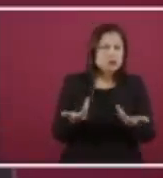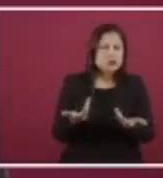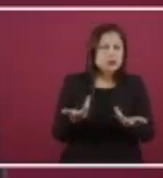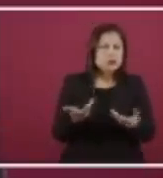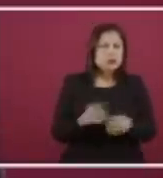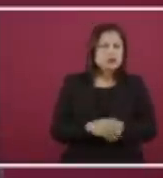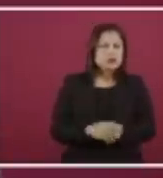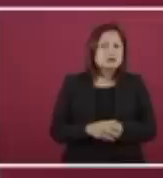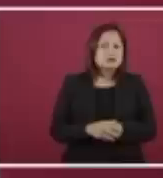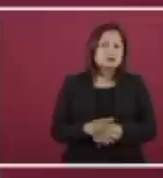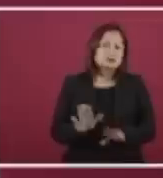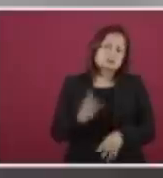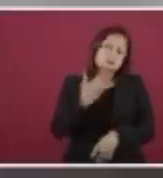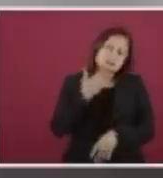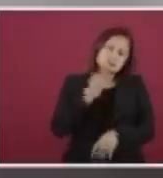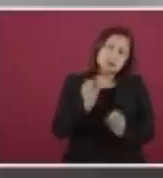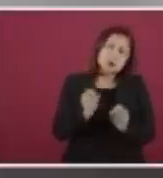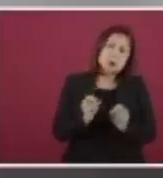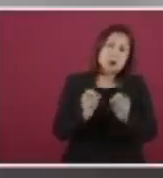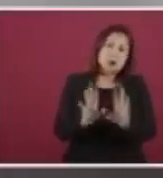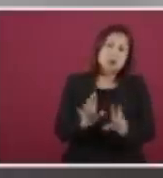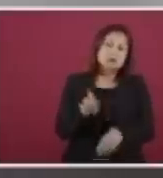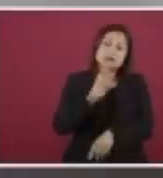el que no haya libertad.